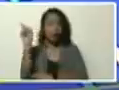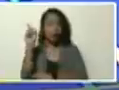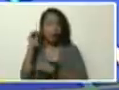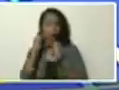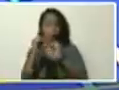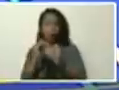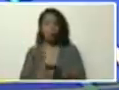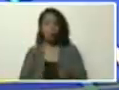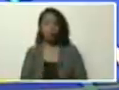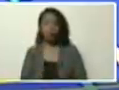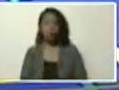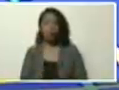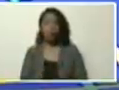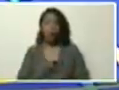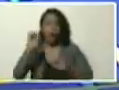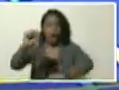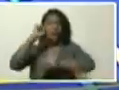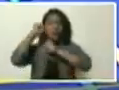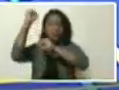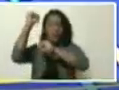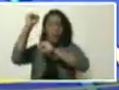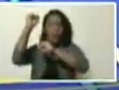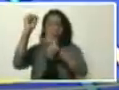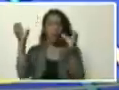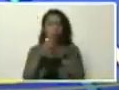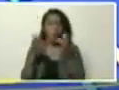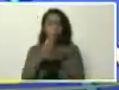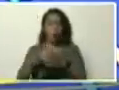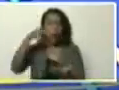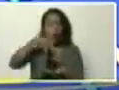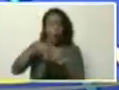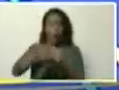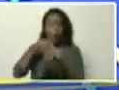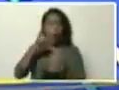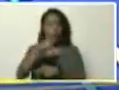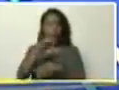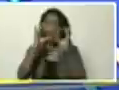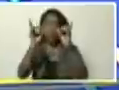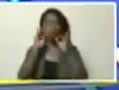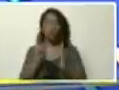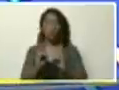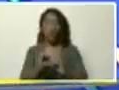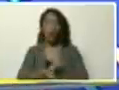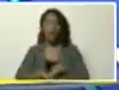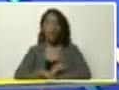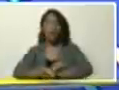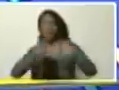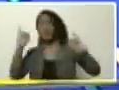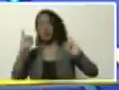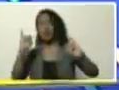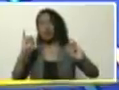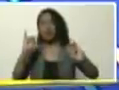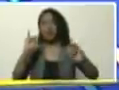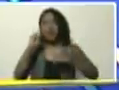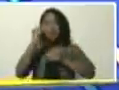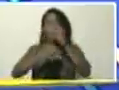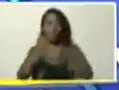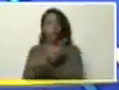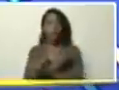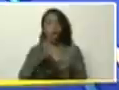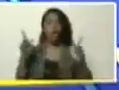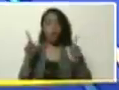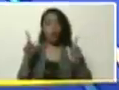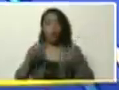oriente. La victoria patriota en Carabobo fue decisiva y determinó la liberación